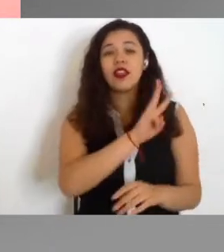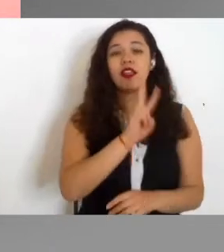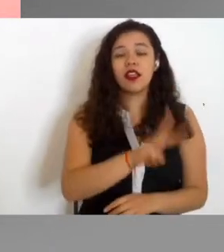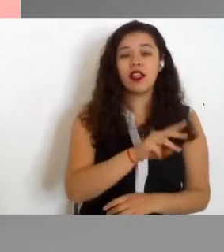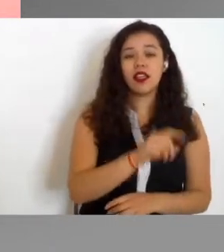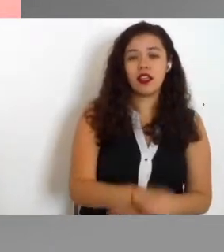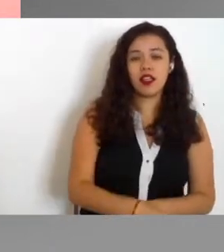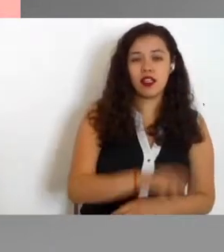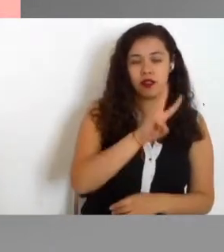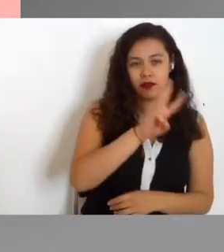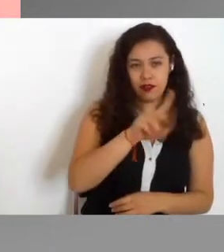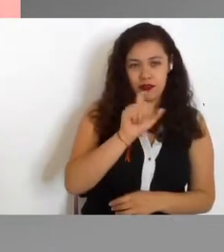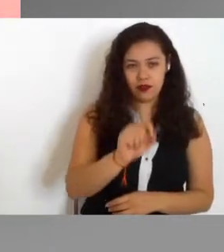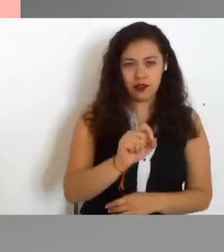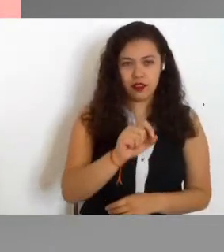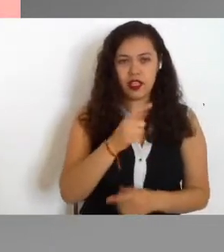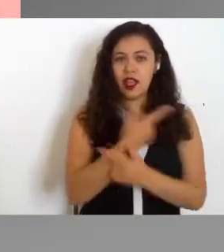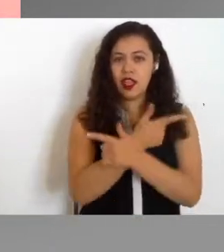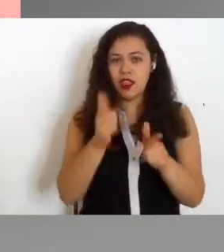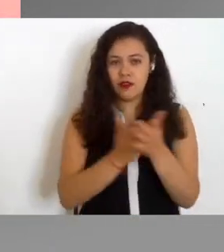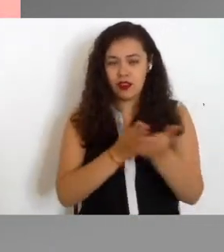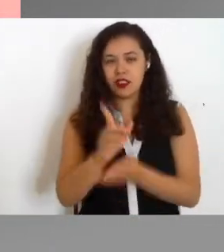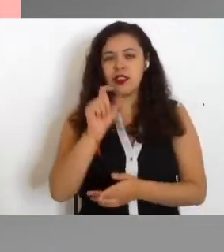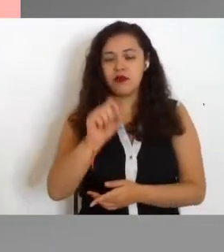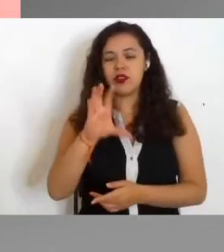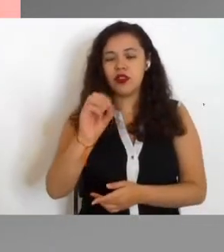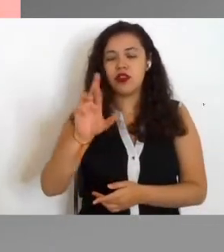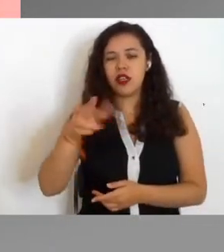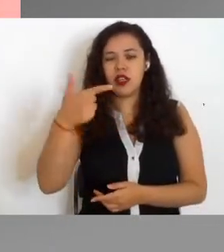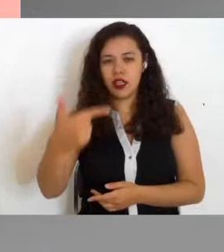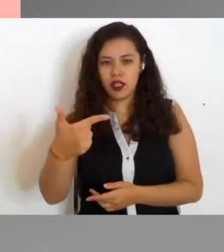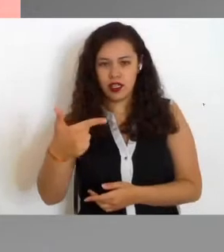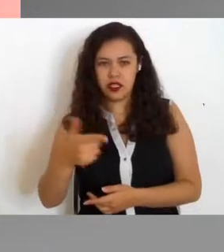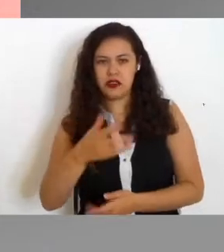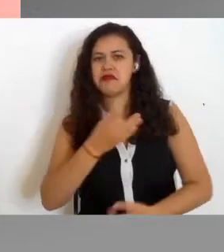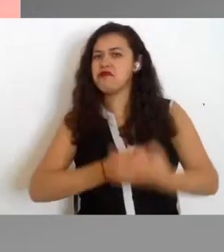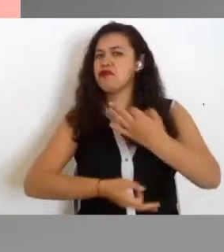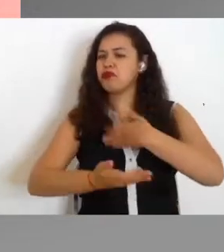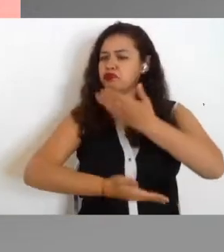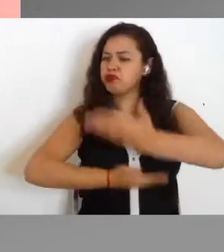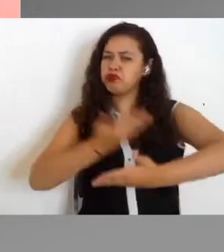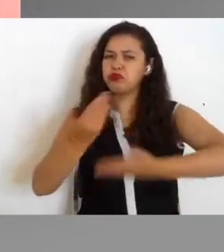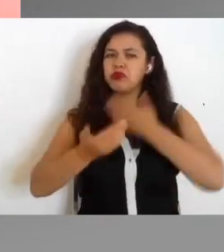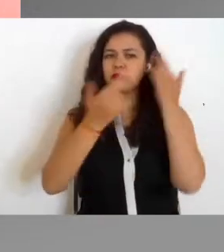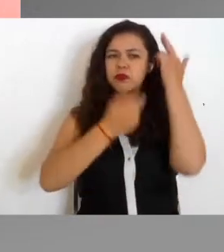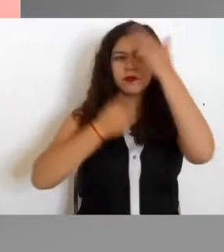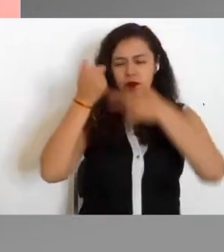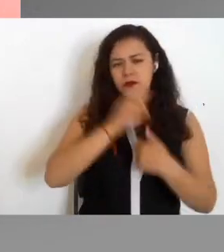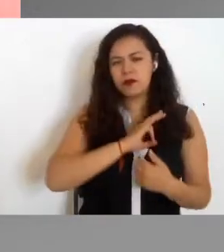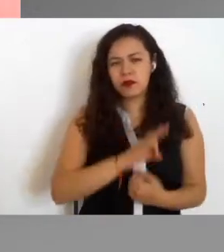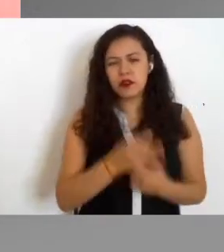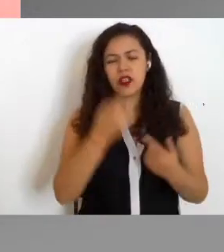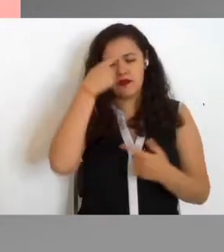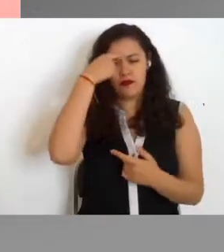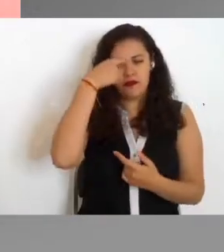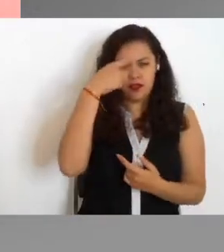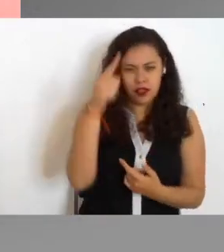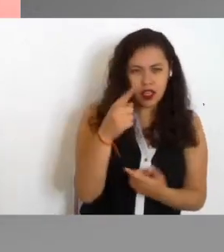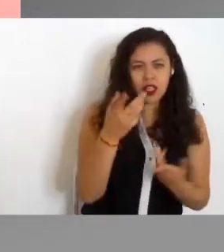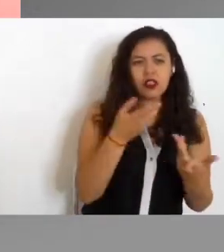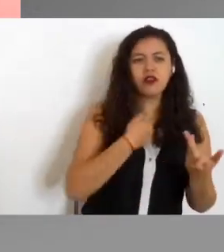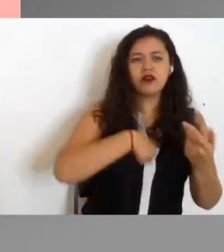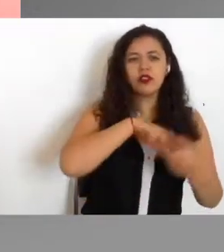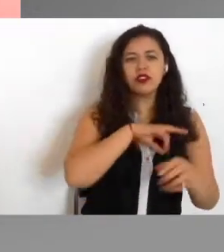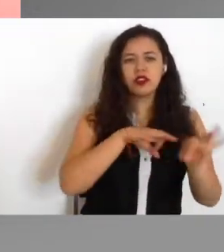www.libreacceso.org. Pueden consultar todos los servicios facilidades, trabajos que hacemos y